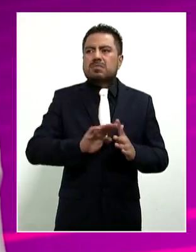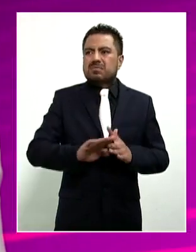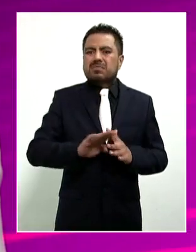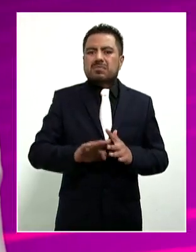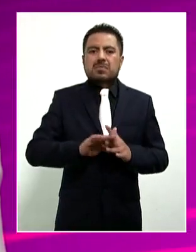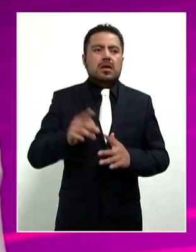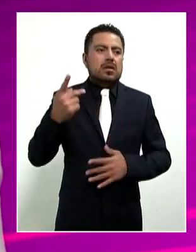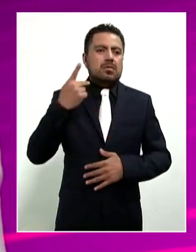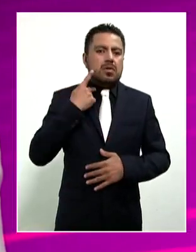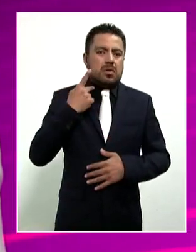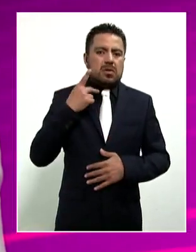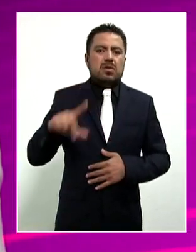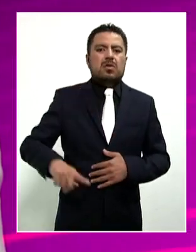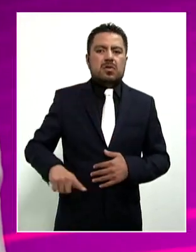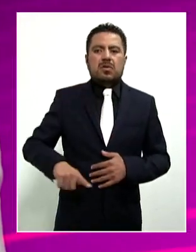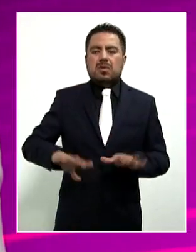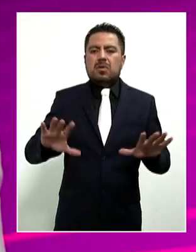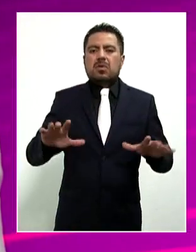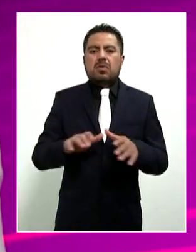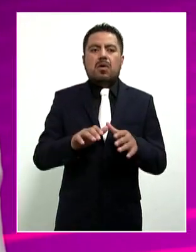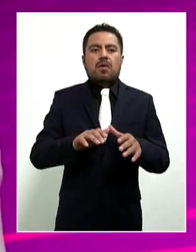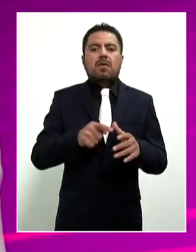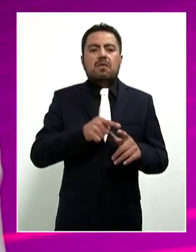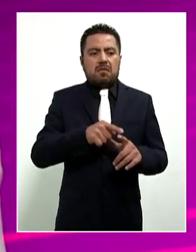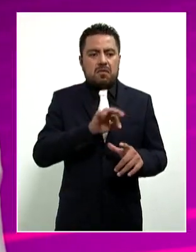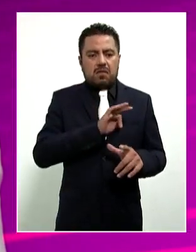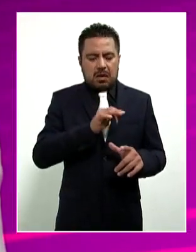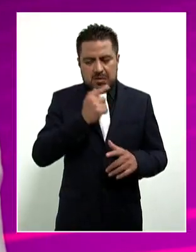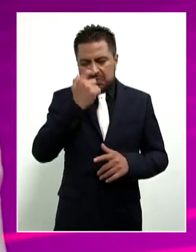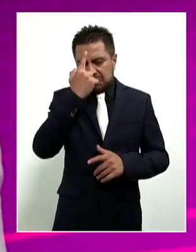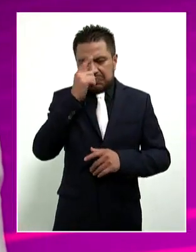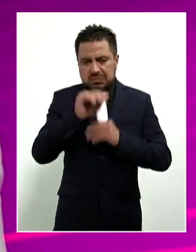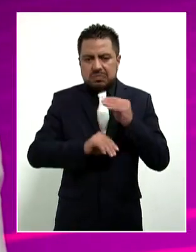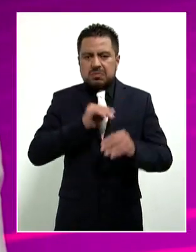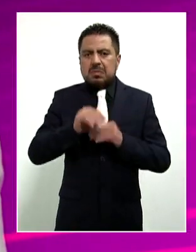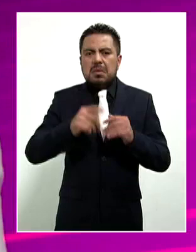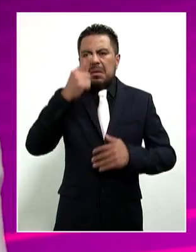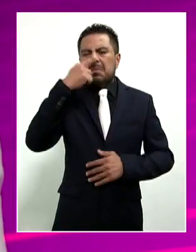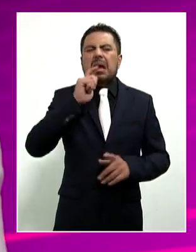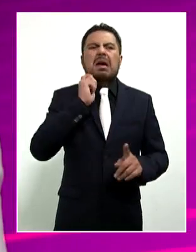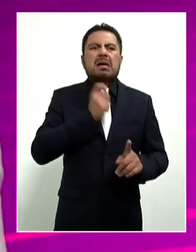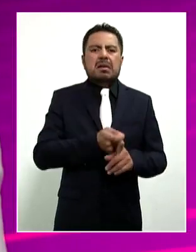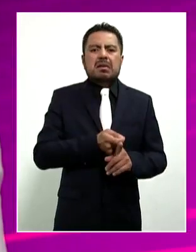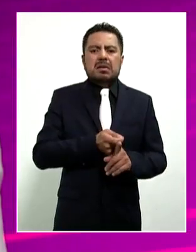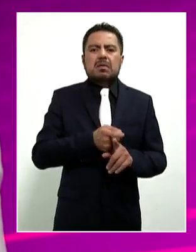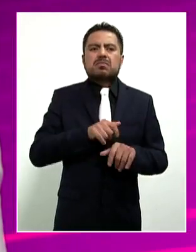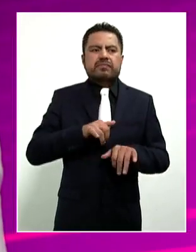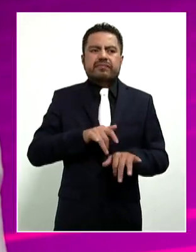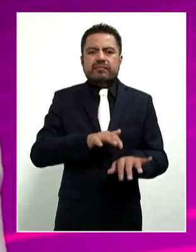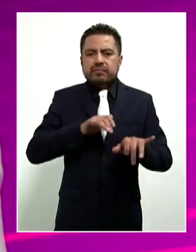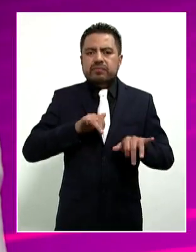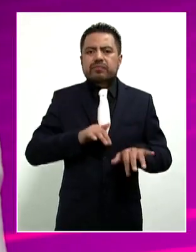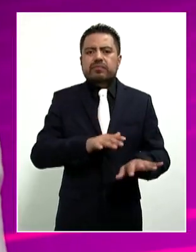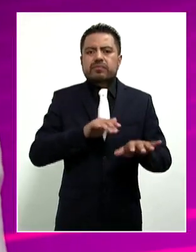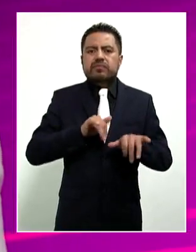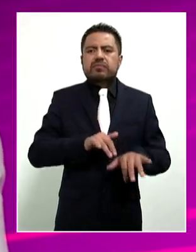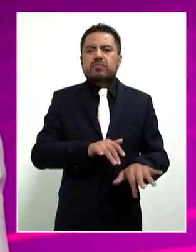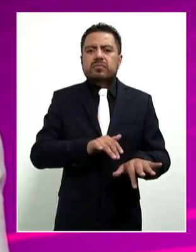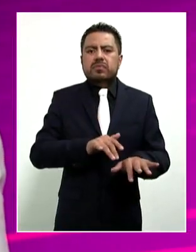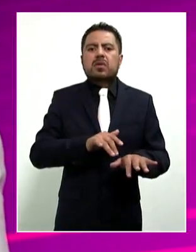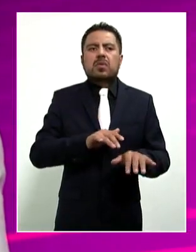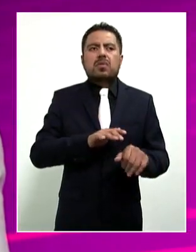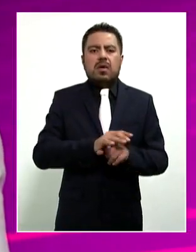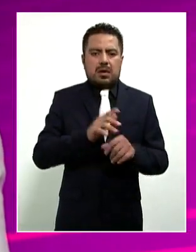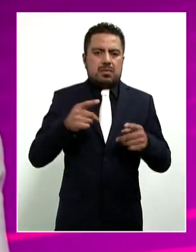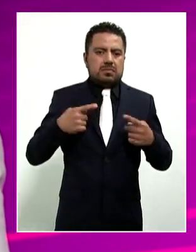y la política pública fueran diseñadas para el flujo de